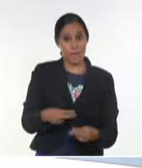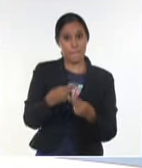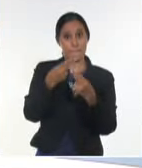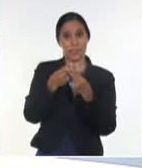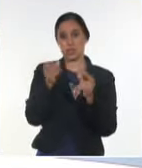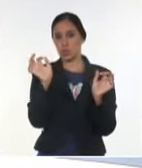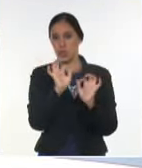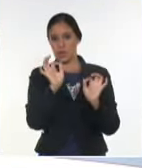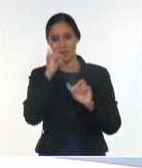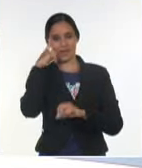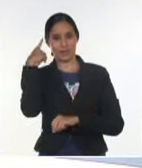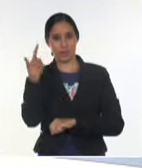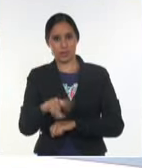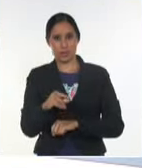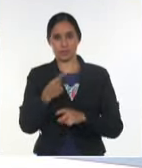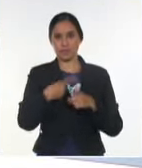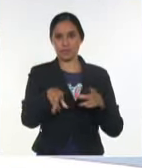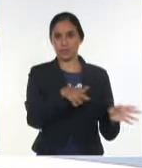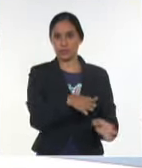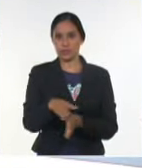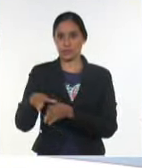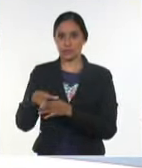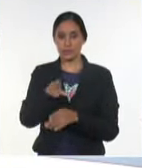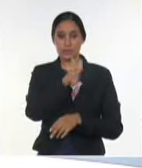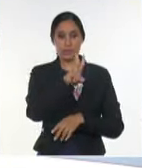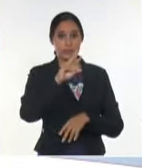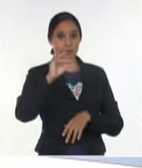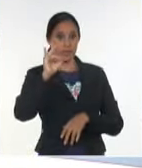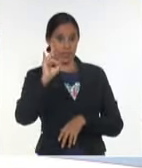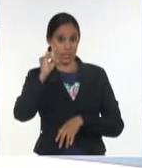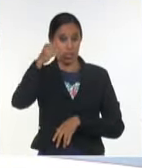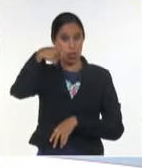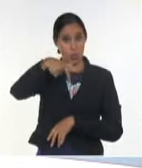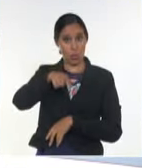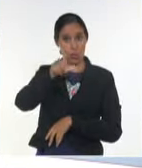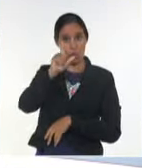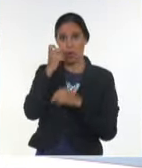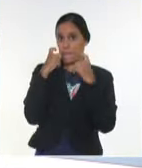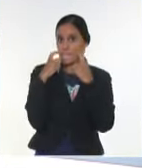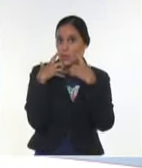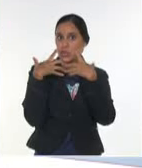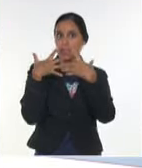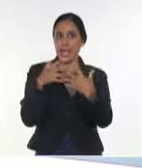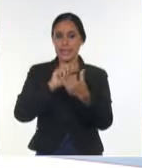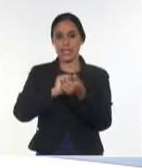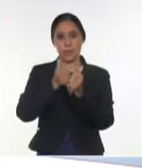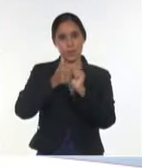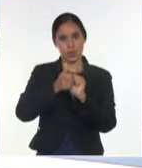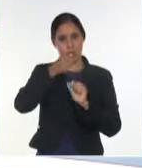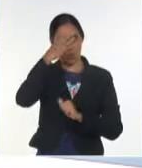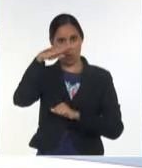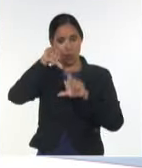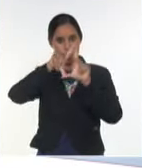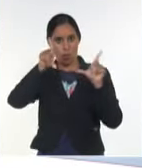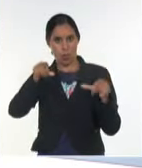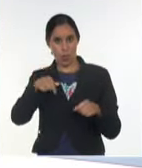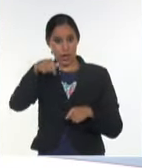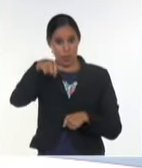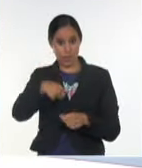definir. Cambiamos de tema. El 27 de julio es una fecha importante para el movimiento deportivo cubano. Un día como hoy, pero del